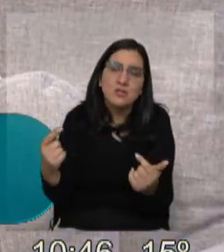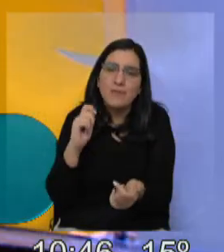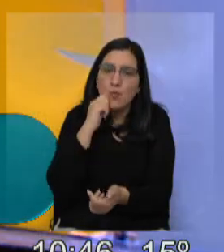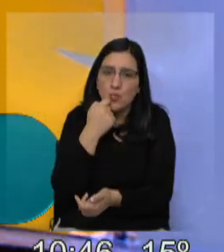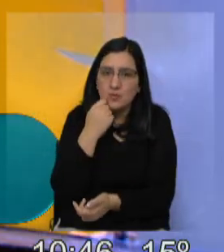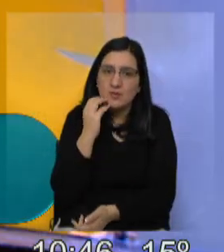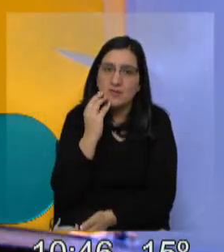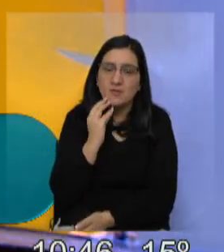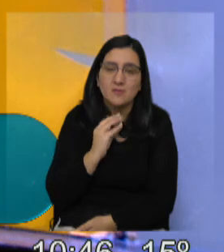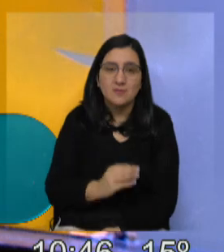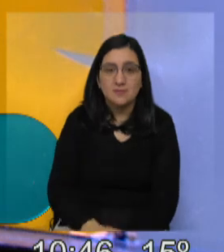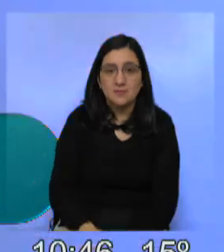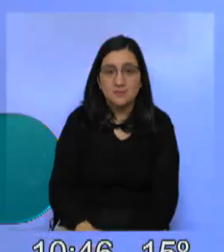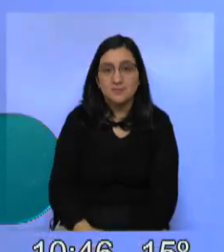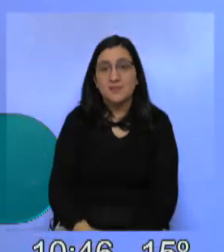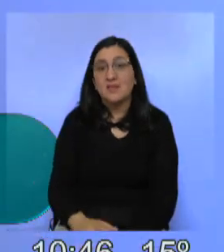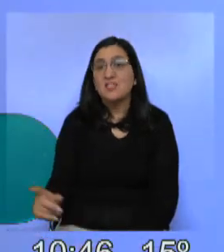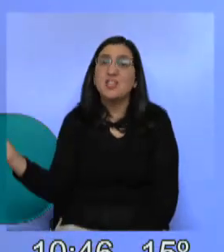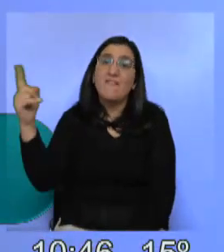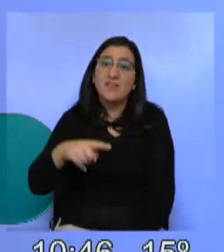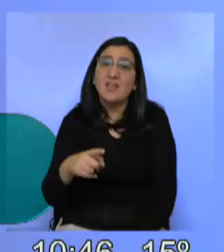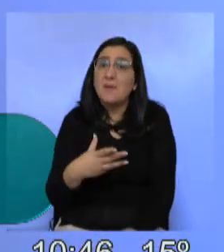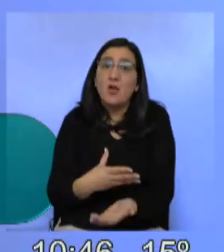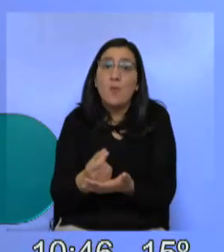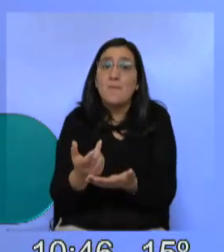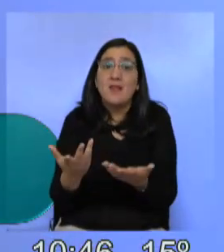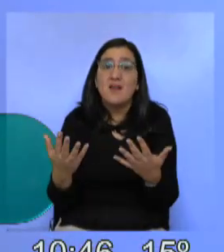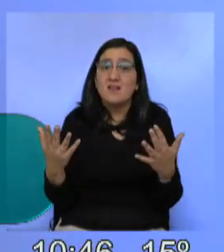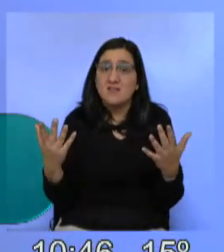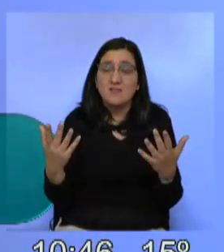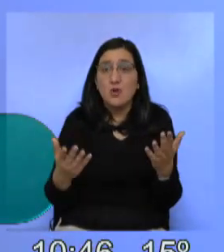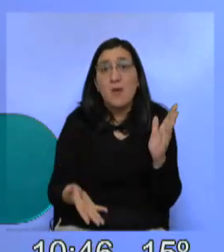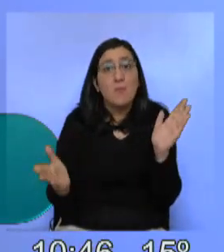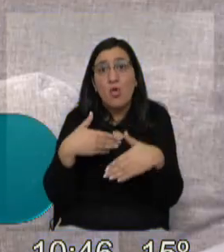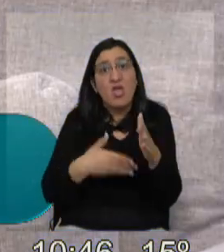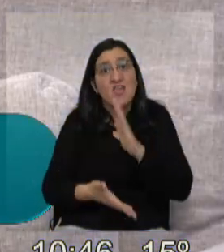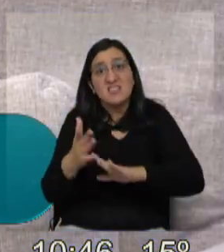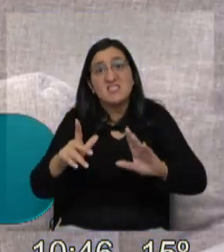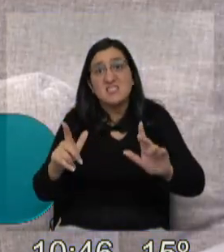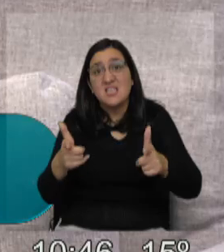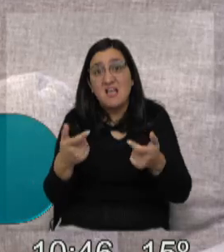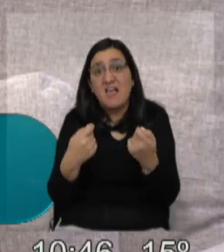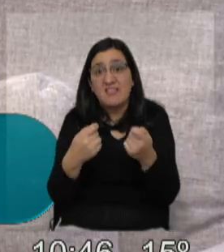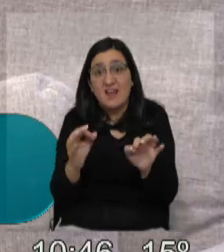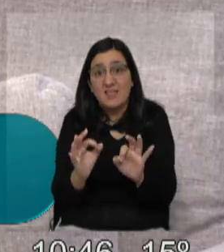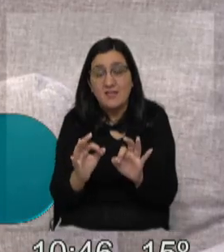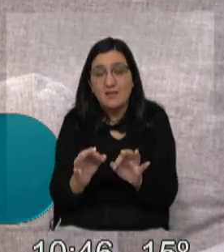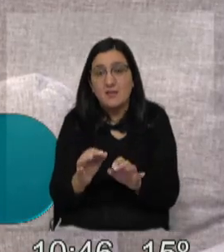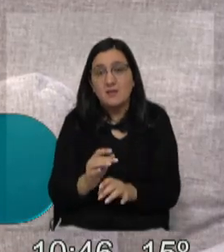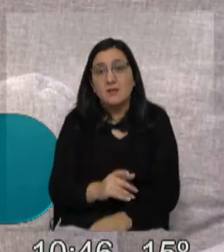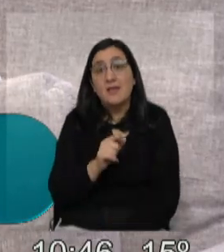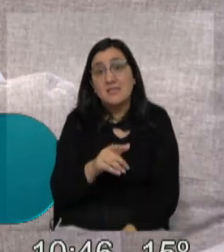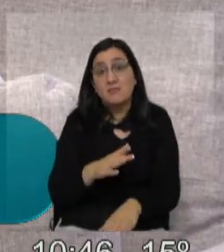No compré lo mejor. Yo ya venía, no me pude con las manos vacías. Claro, en ese momento no comprar